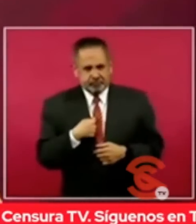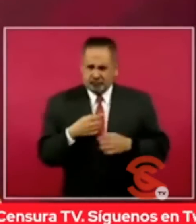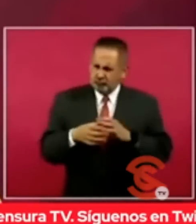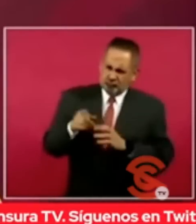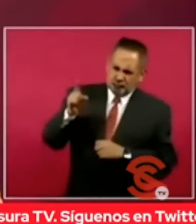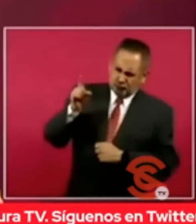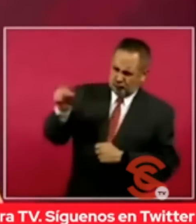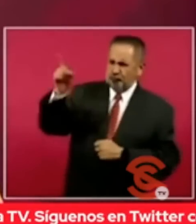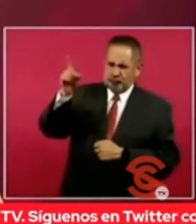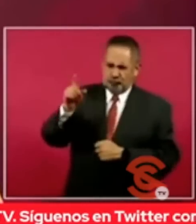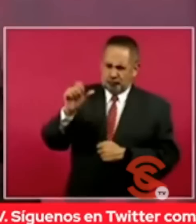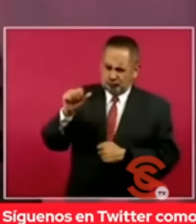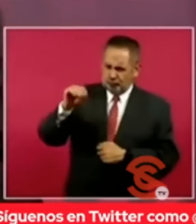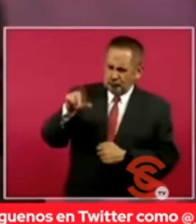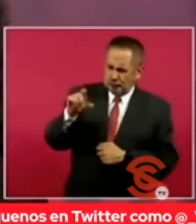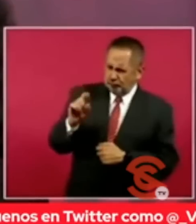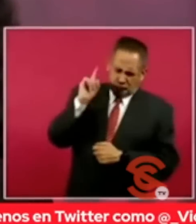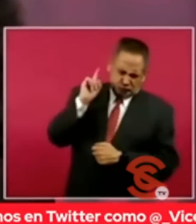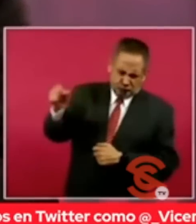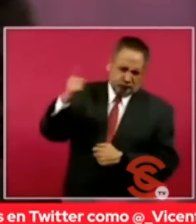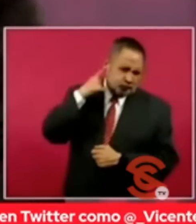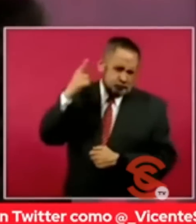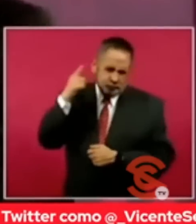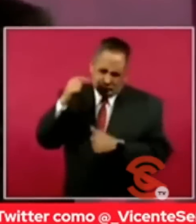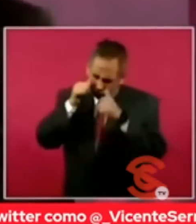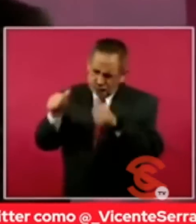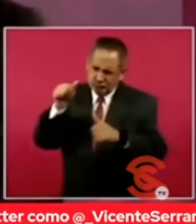escucha, Andrés Manuel,